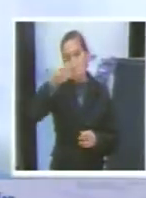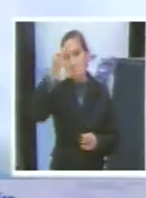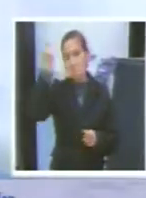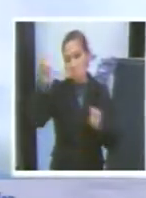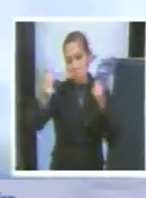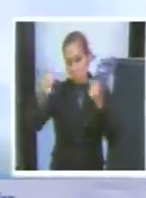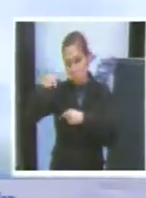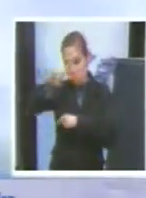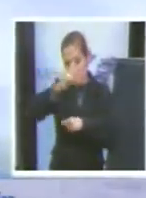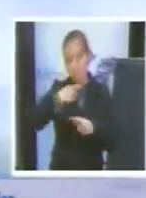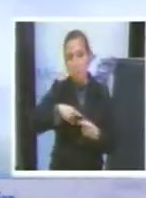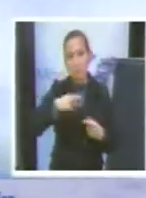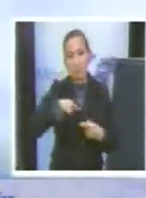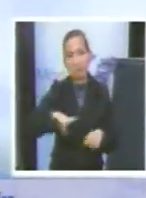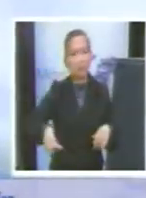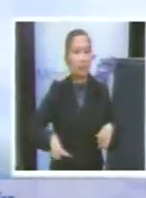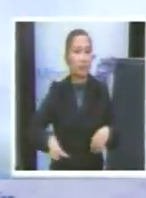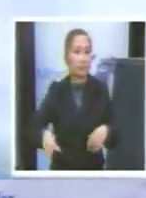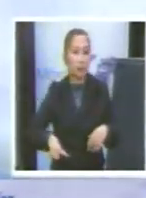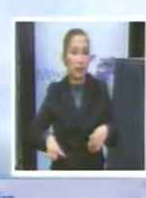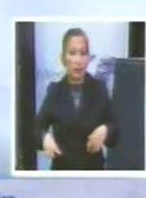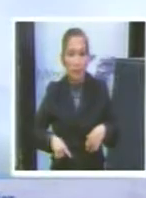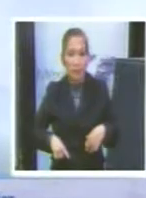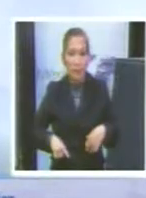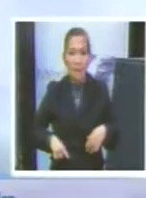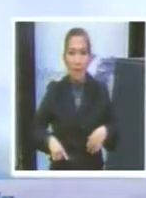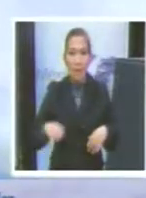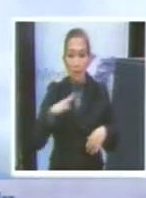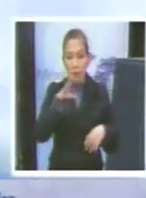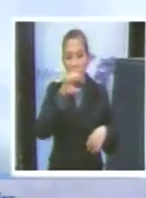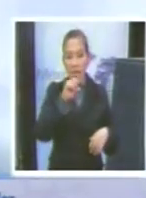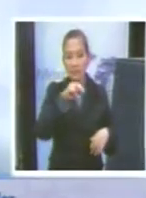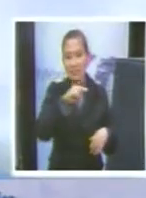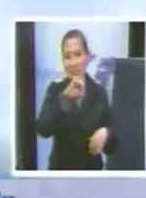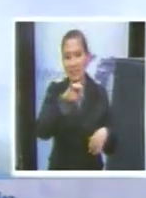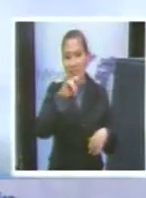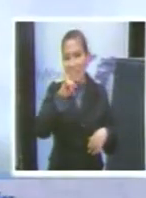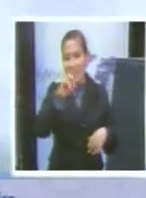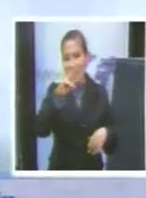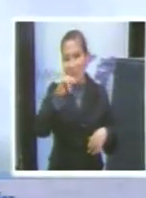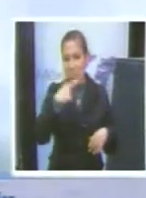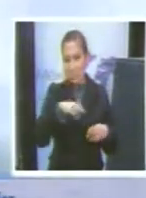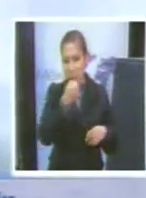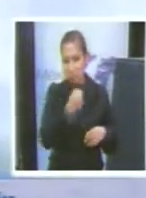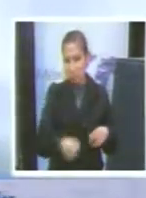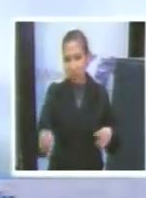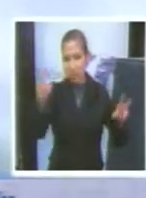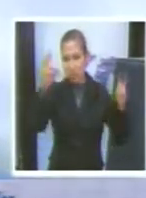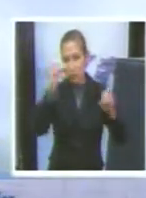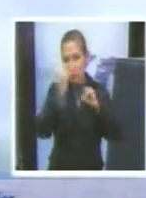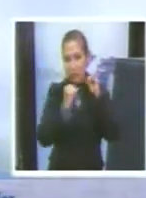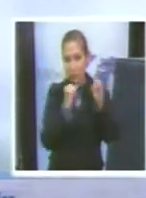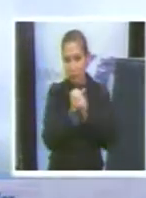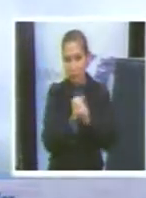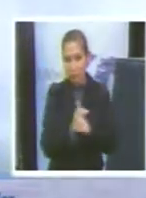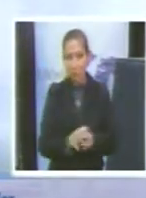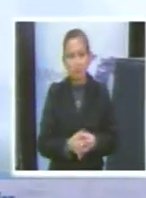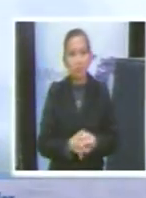varios funcionarios de la Cancillería y especializados en asuntos